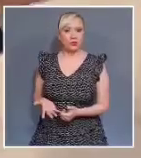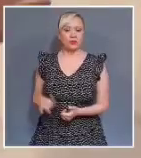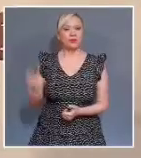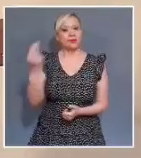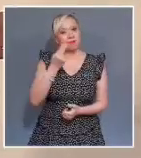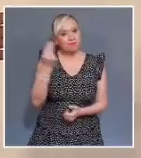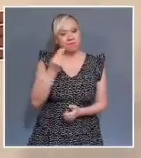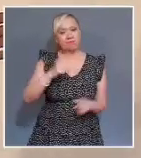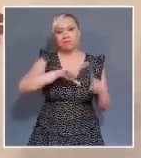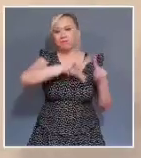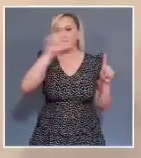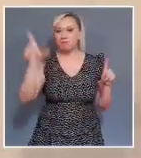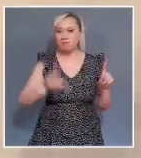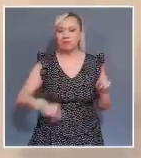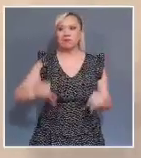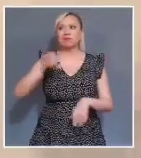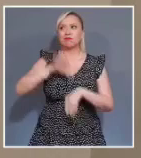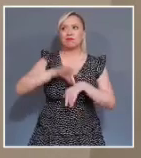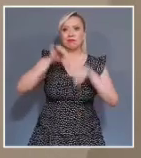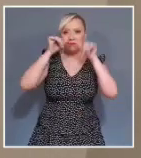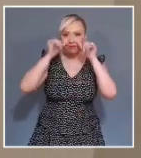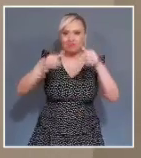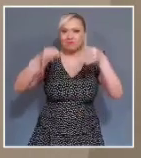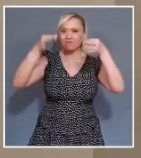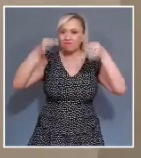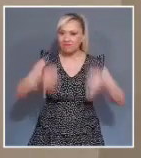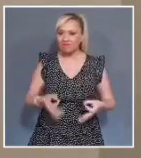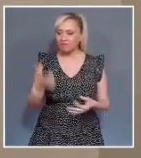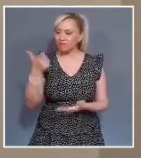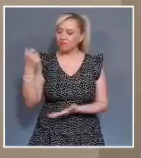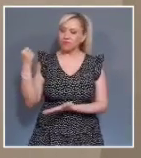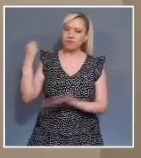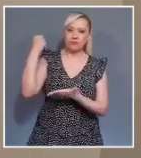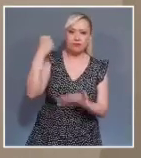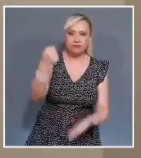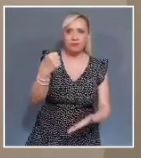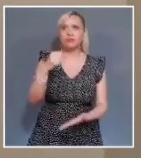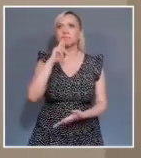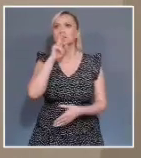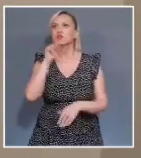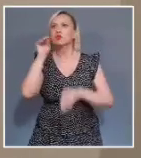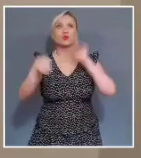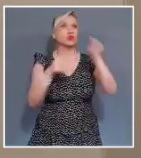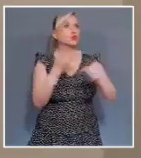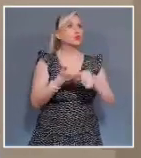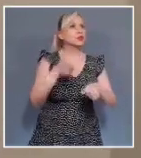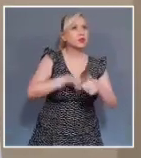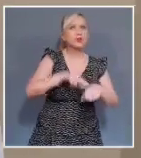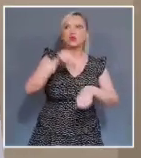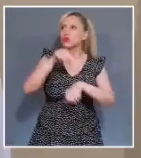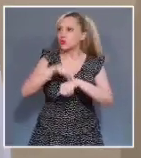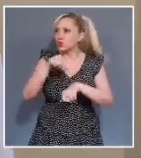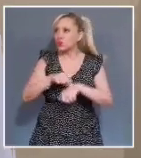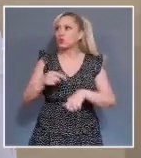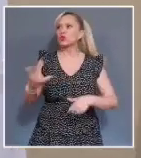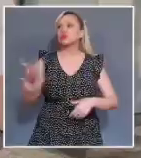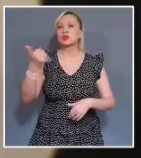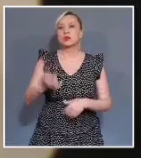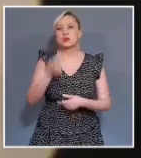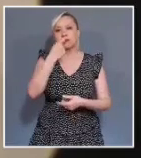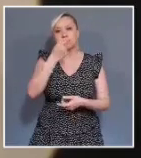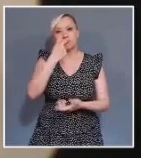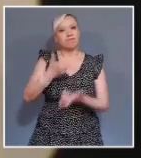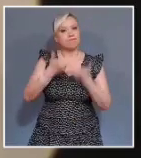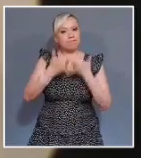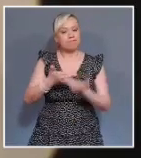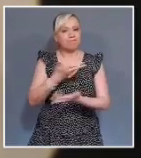más eficiente, con mayor presupuesto, mejor infraestructura en hospitales y garantizar medicamentos a toda la población. Al